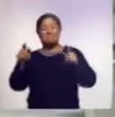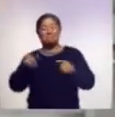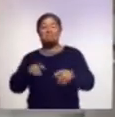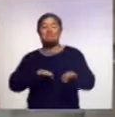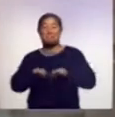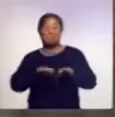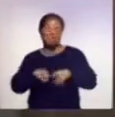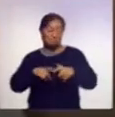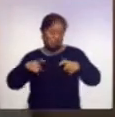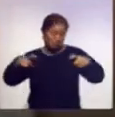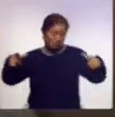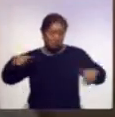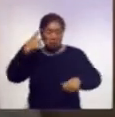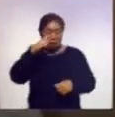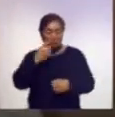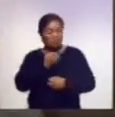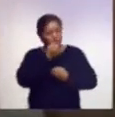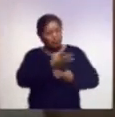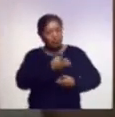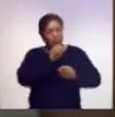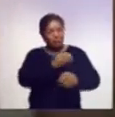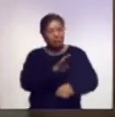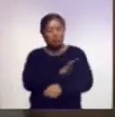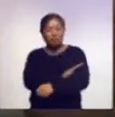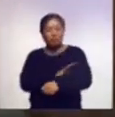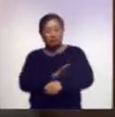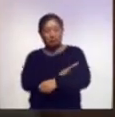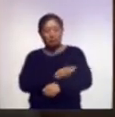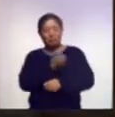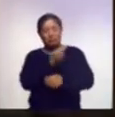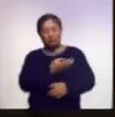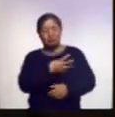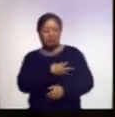que se realizan para favorecer la lactancia materna.